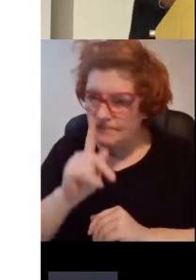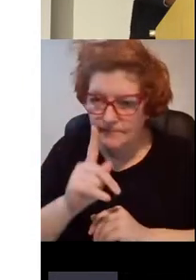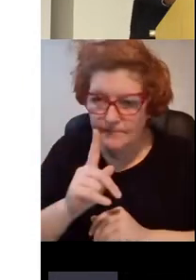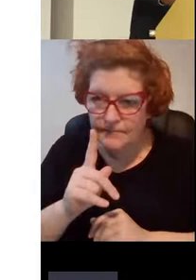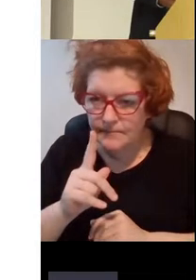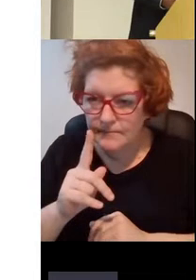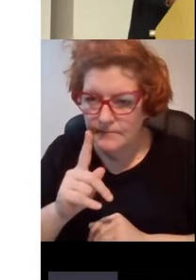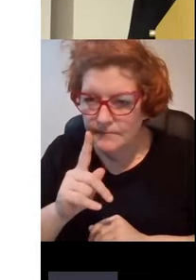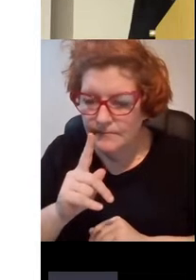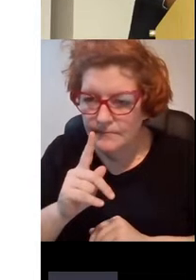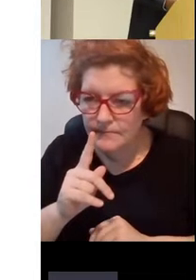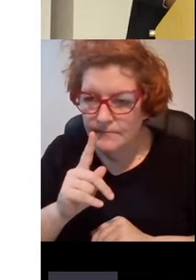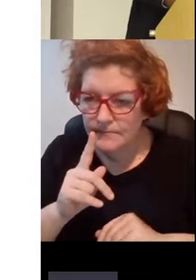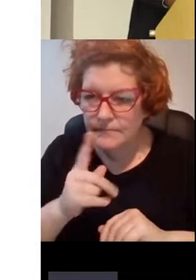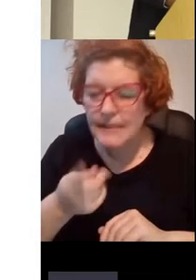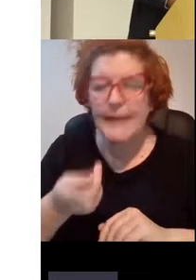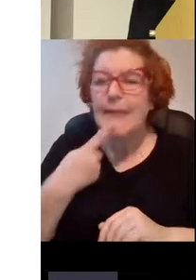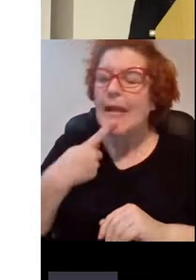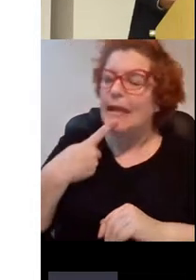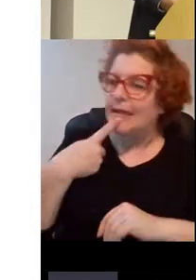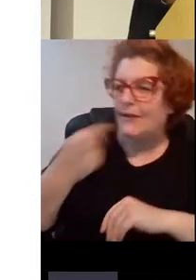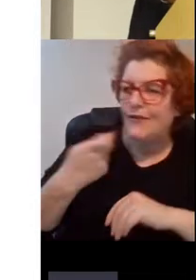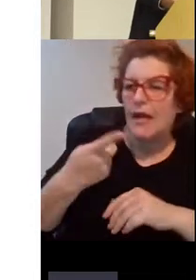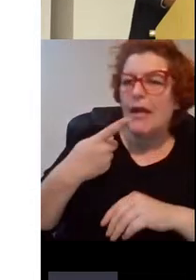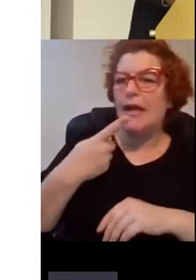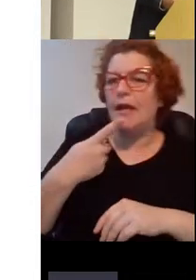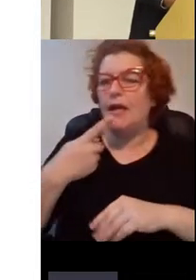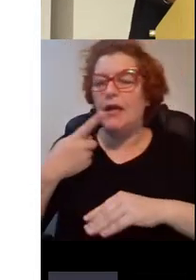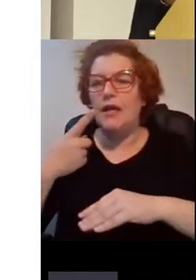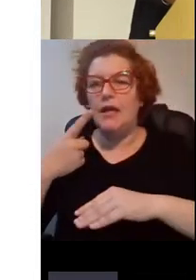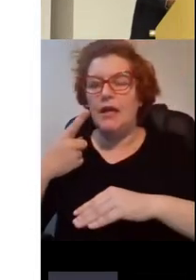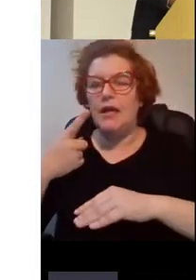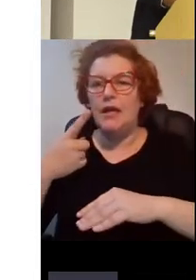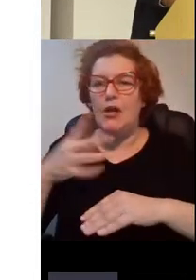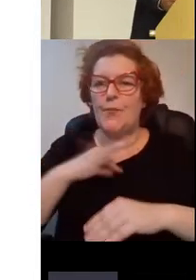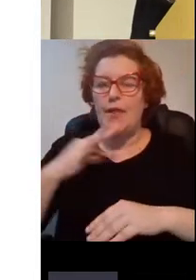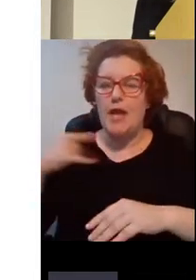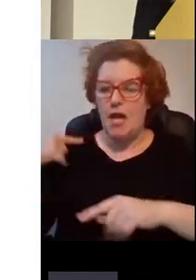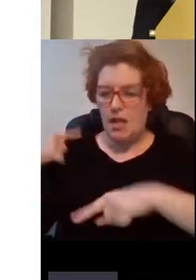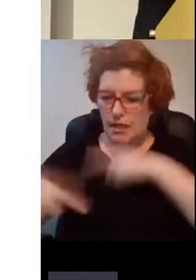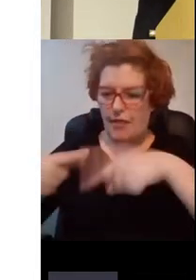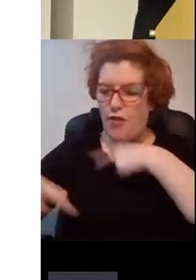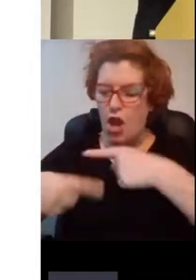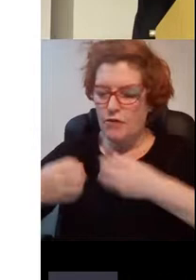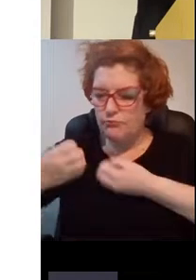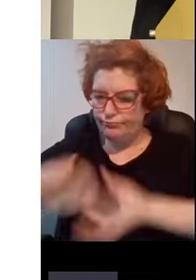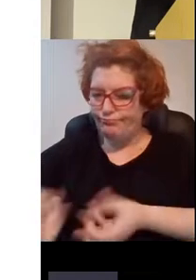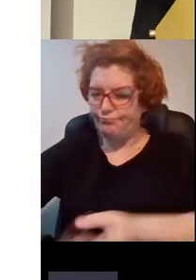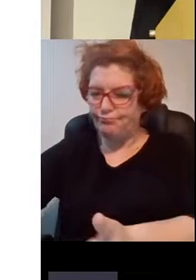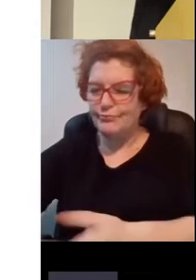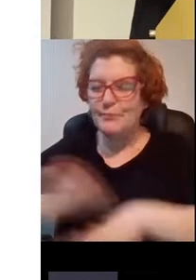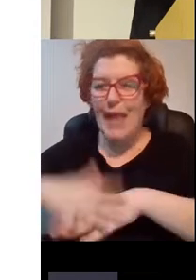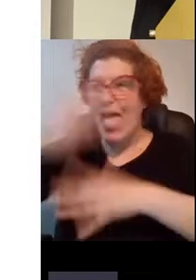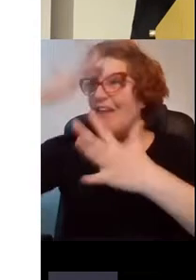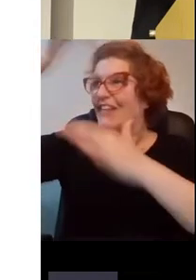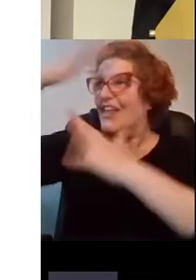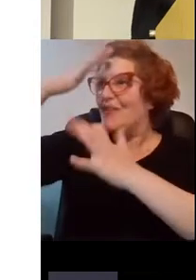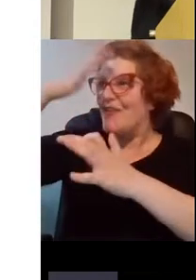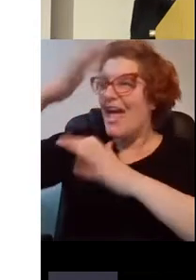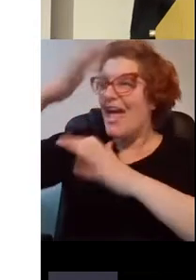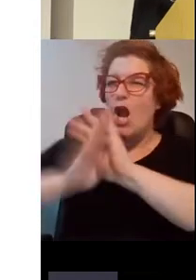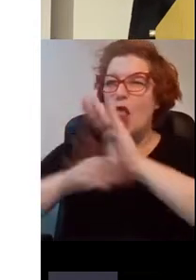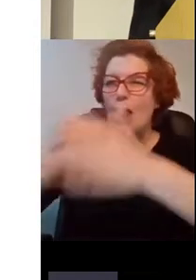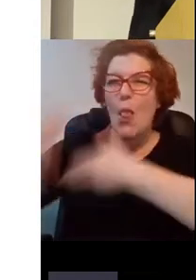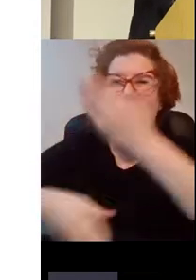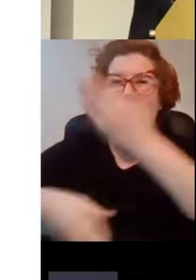difícilmente existan relevos generacionales lo suficientemente fuertes para que esa frontera de conocimiento no sea tan mínima,